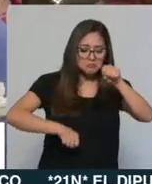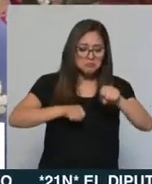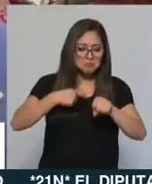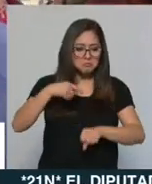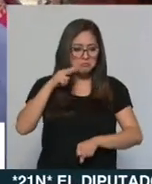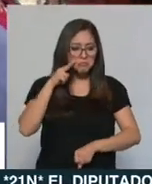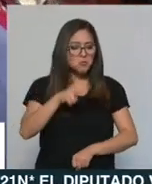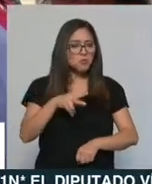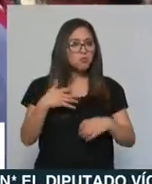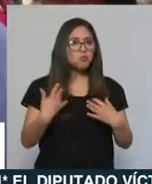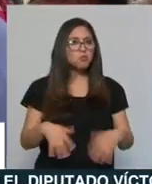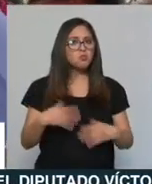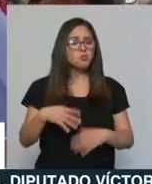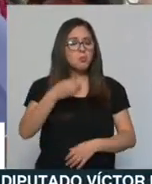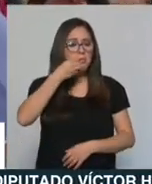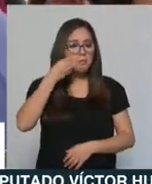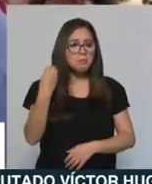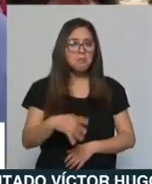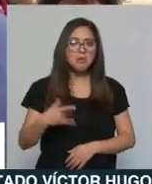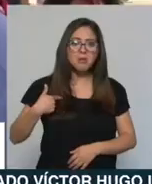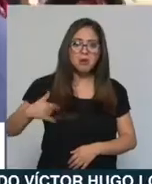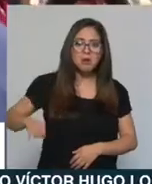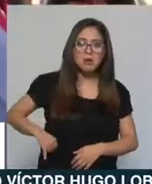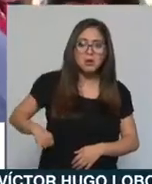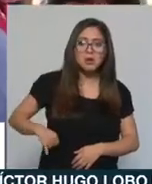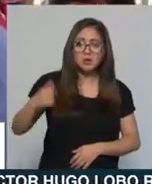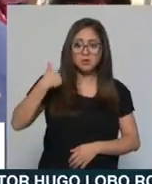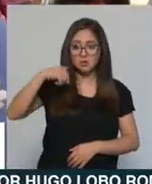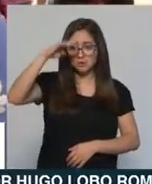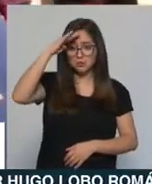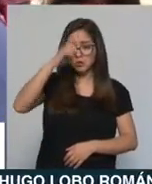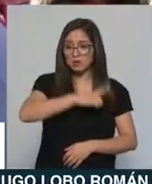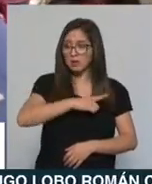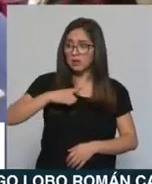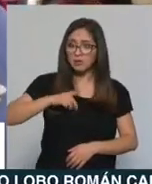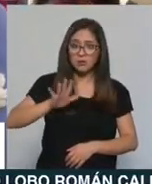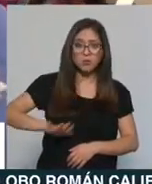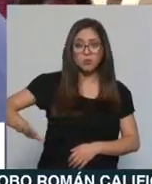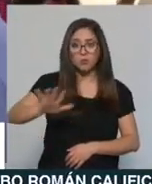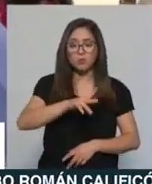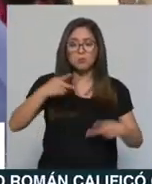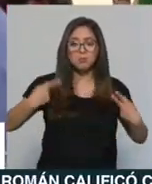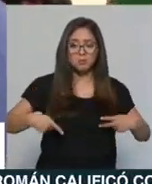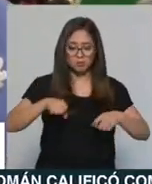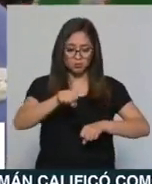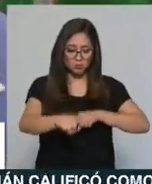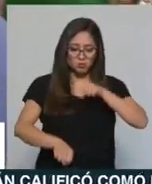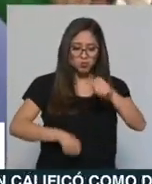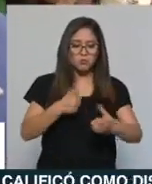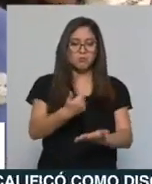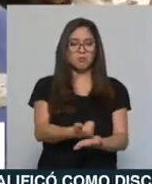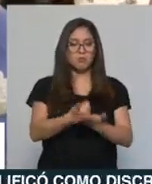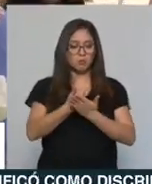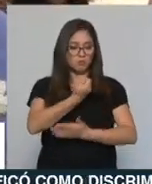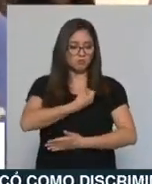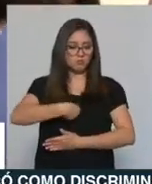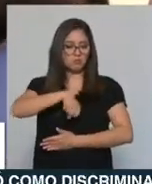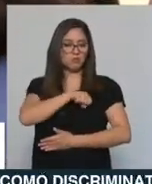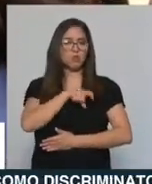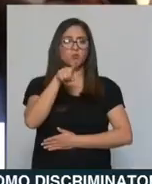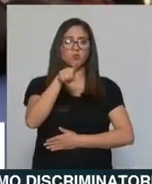muy interesante y que creo que deberíamos comenzar a aplicar, tanto por salud de nosotros, el hecho de estar